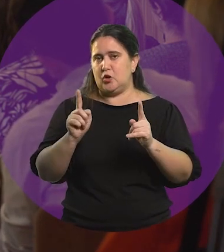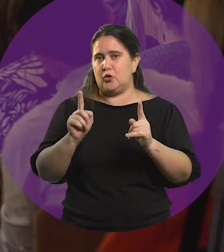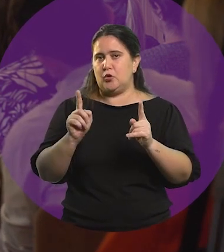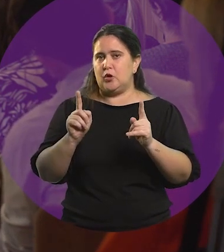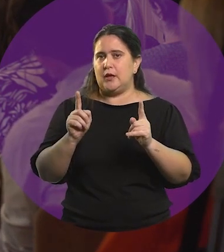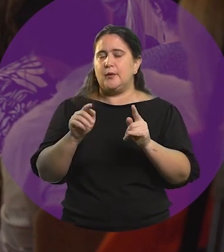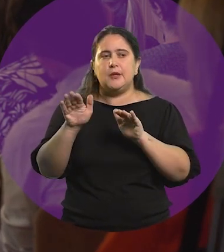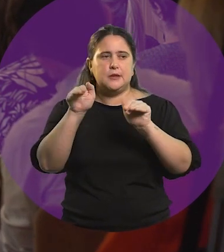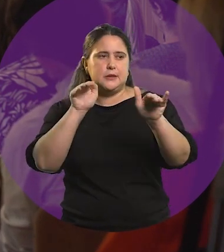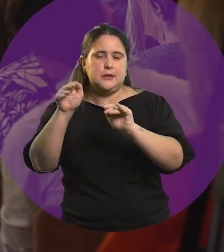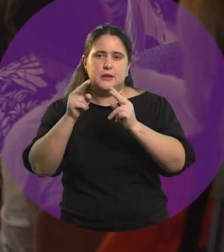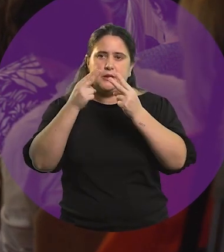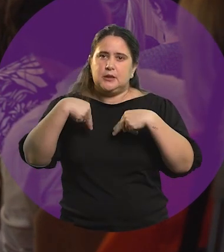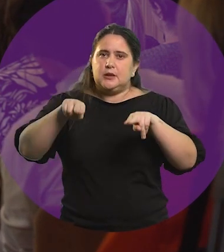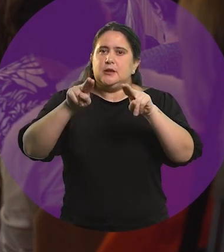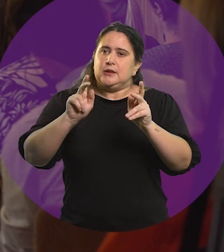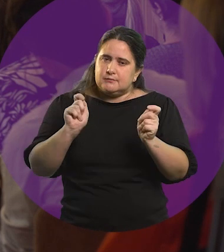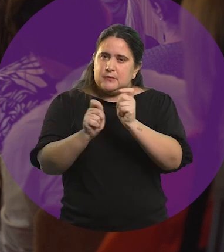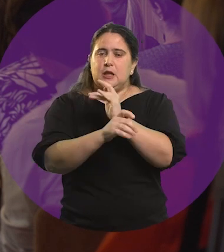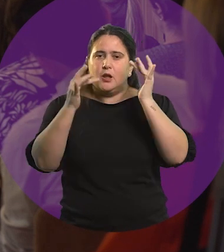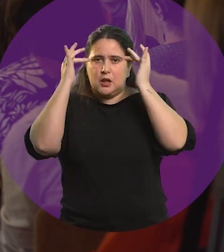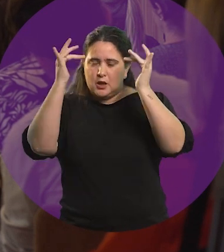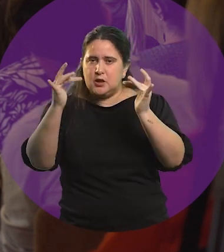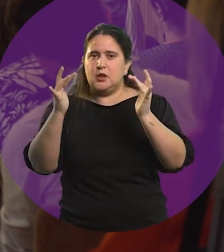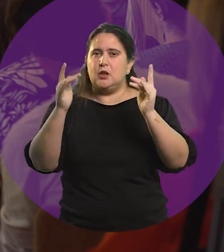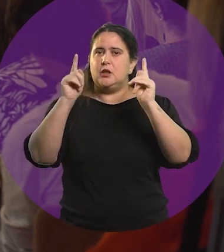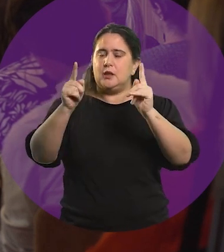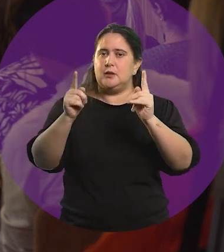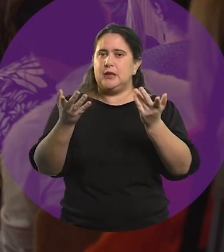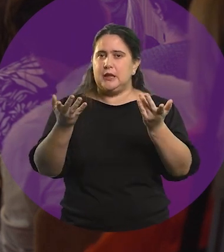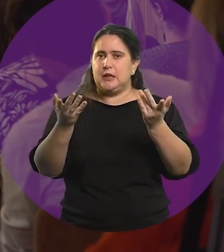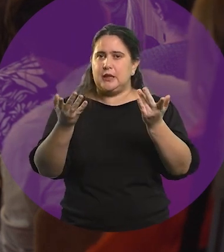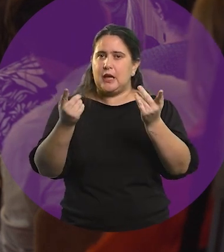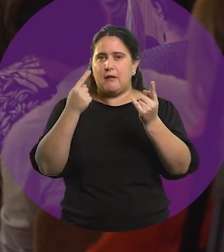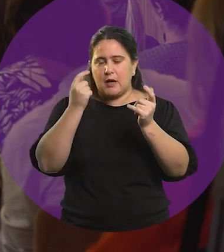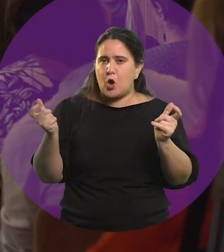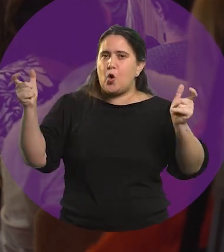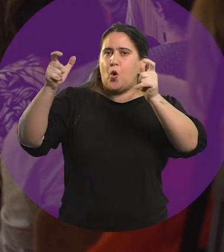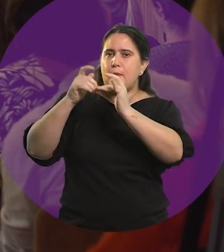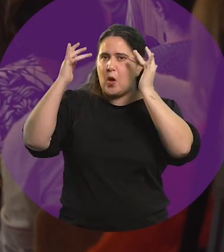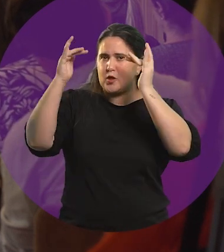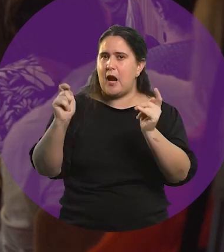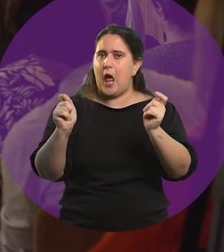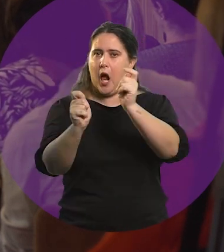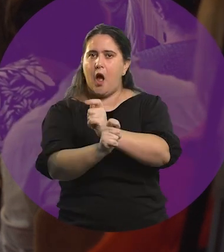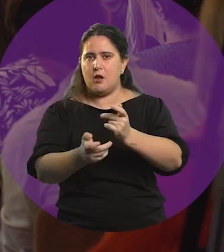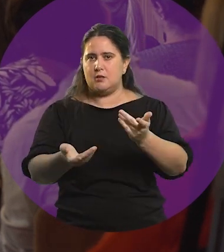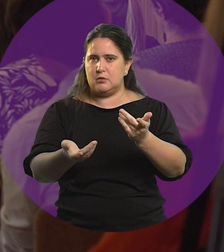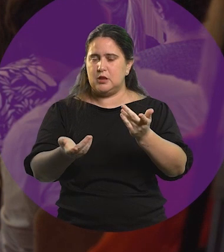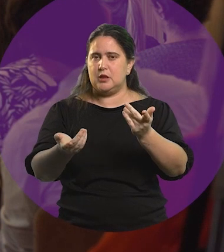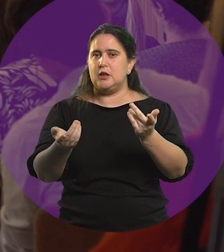están dándose todas las convocatorias de Naciones Unidas a la transformación educativa, a la cumbre de educación para la transformación de la